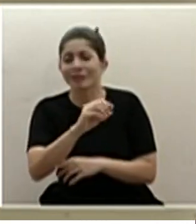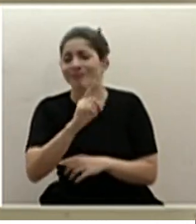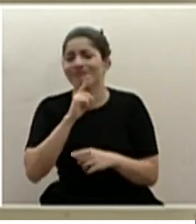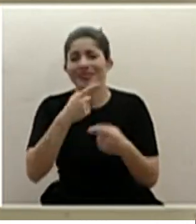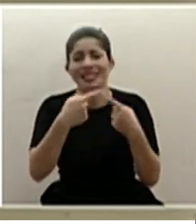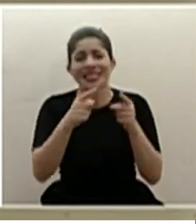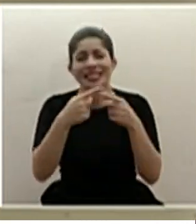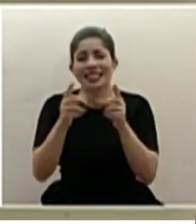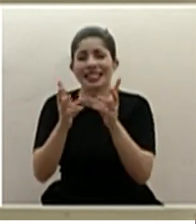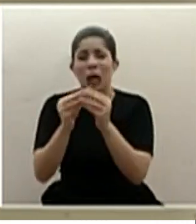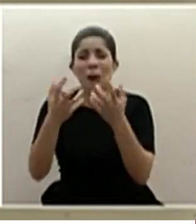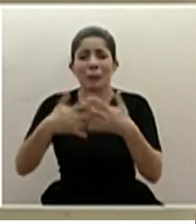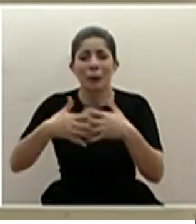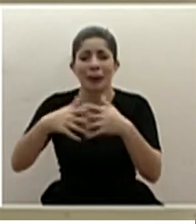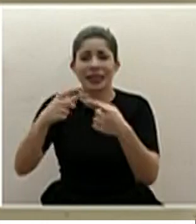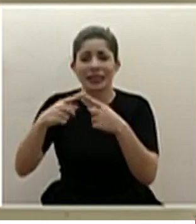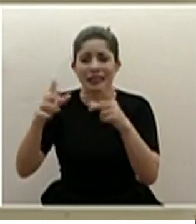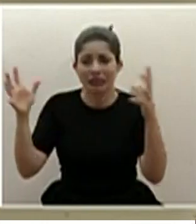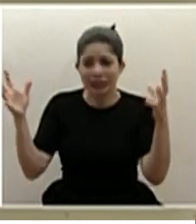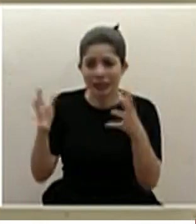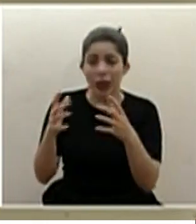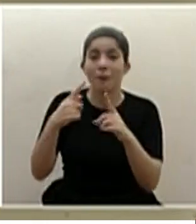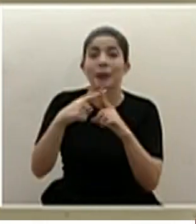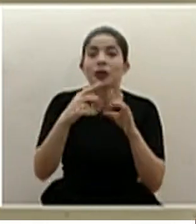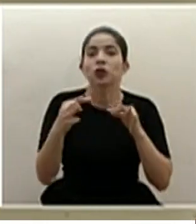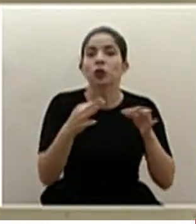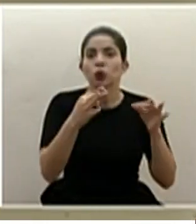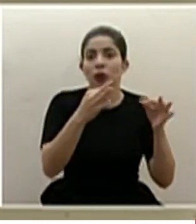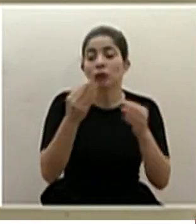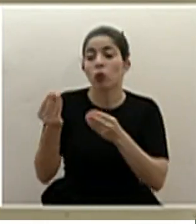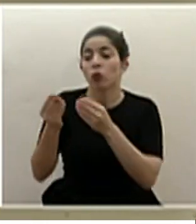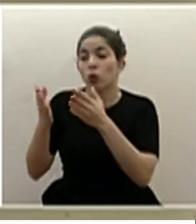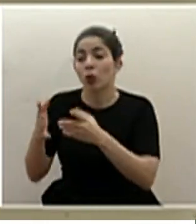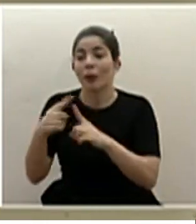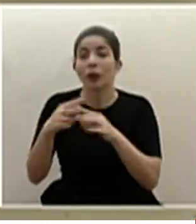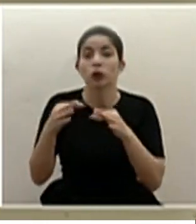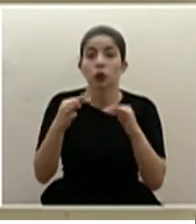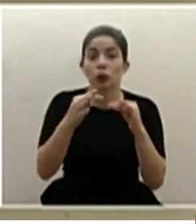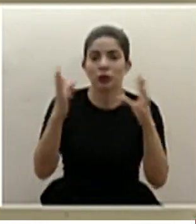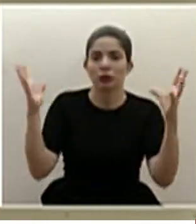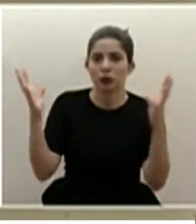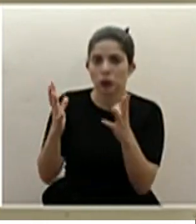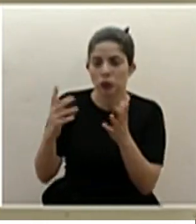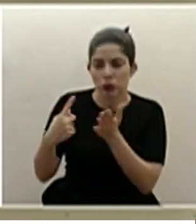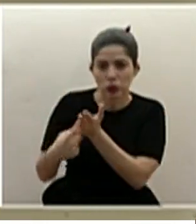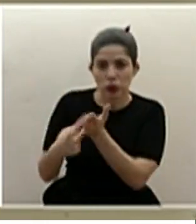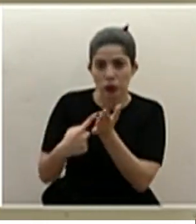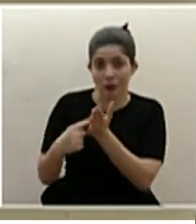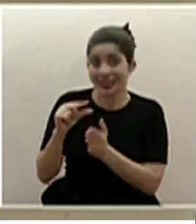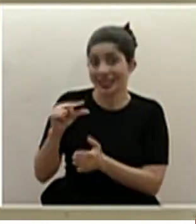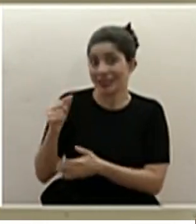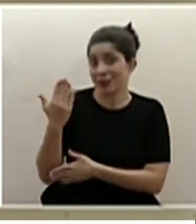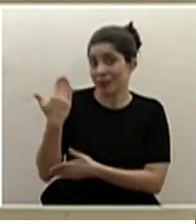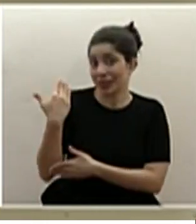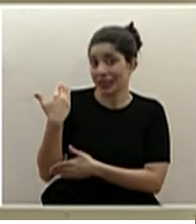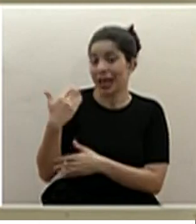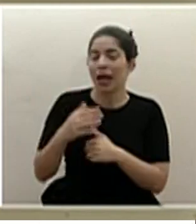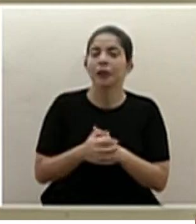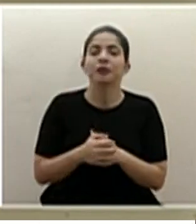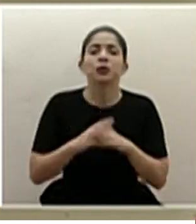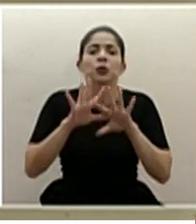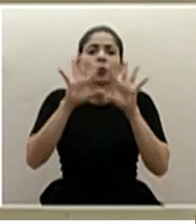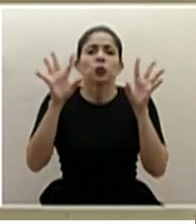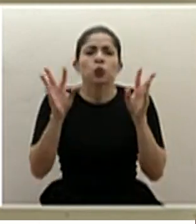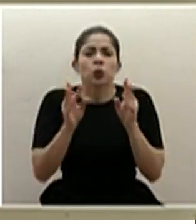las cámaras empresariales y con el sector turismo, sector productivo y sector turismo. La semana recién pasada, en